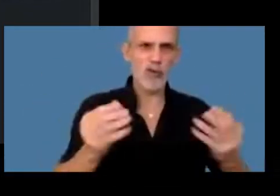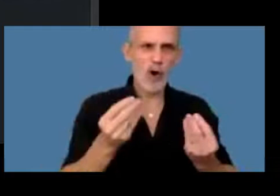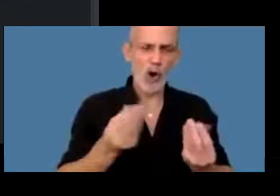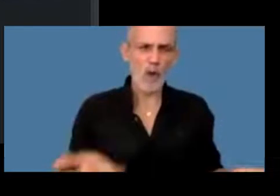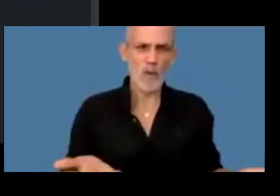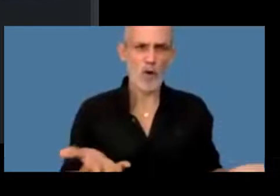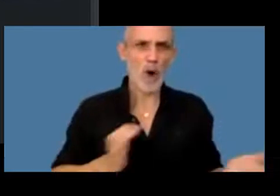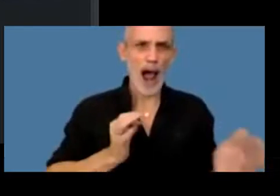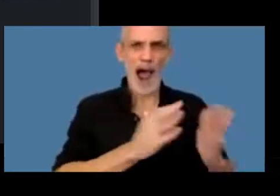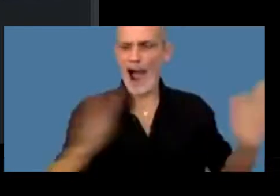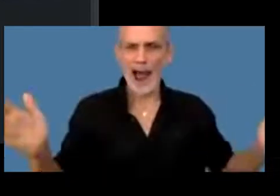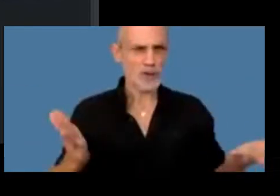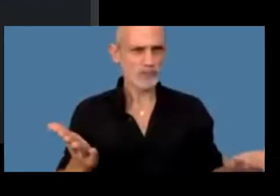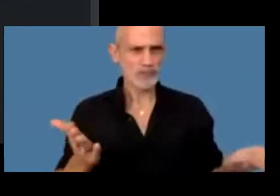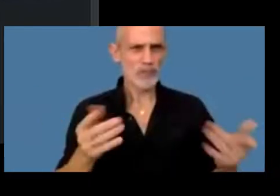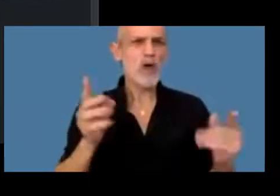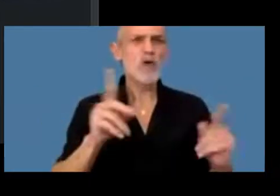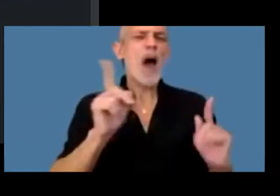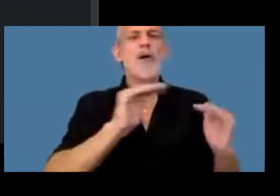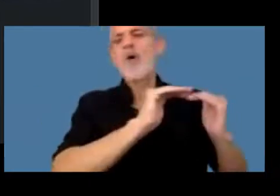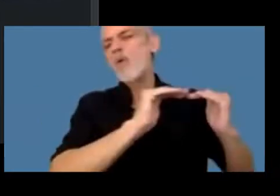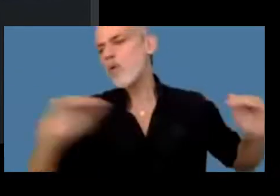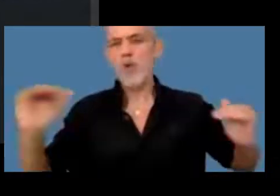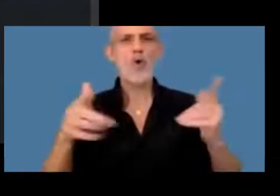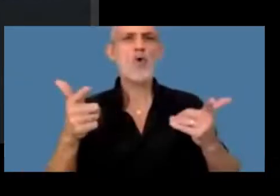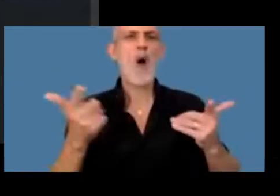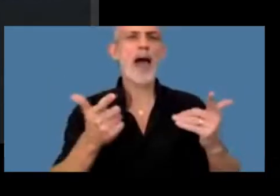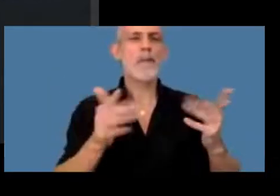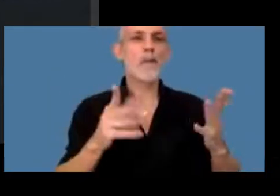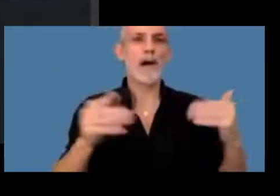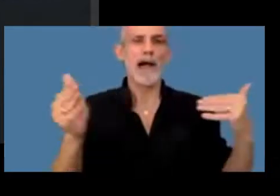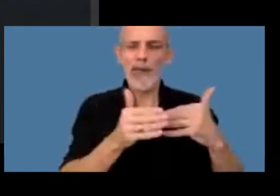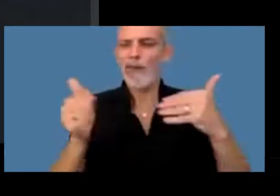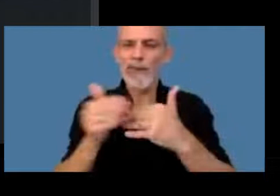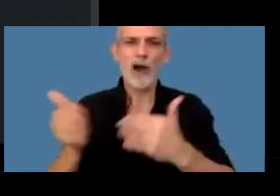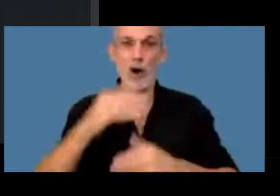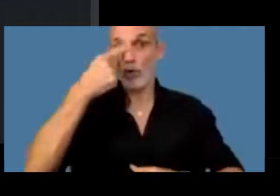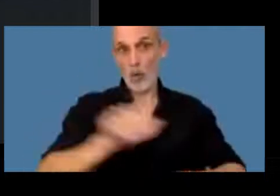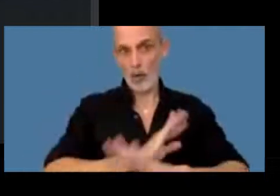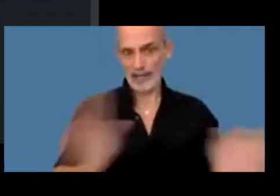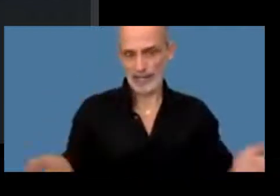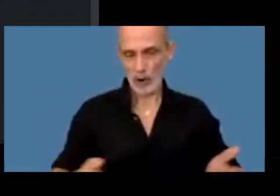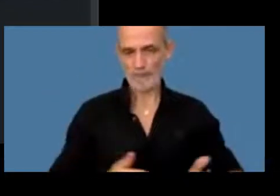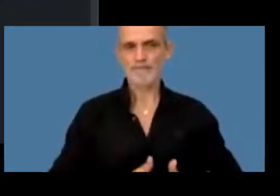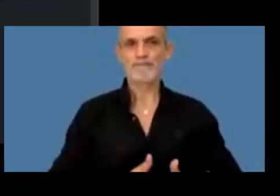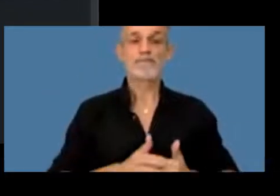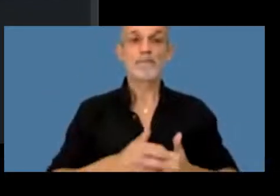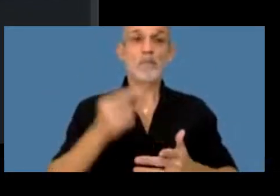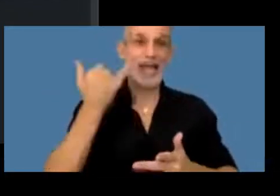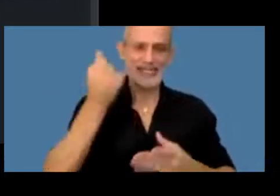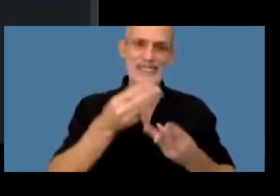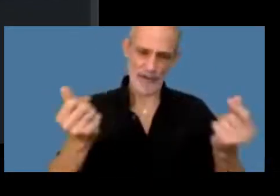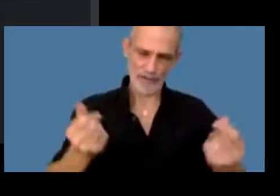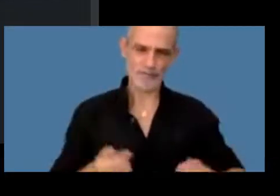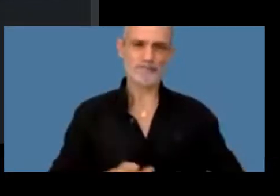años. No hay un panorama porque nos rige el corto plazo. Y por último, y ya termino con esto,